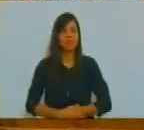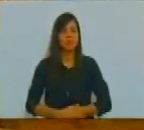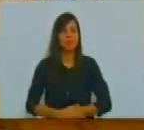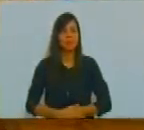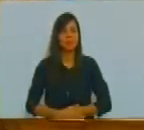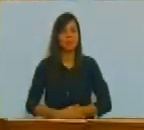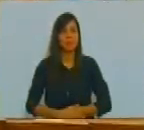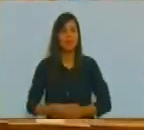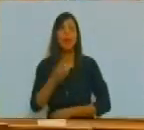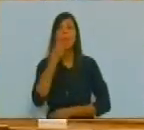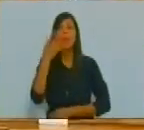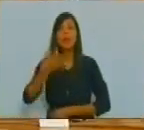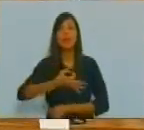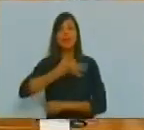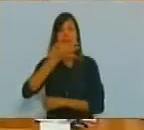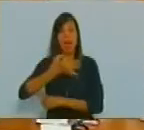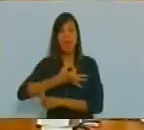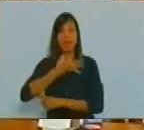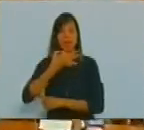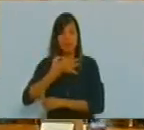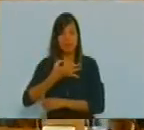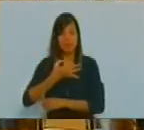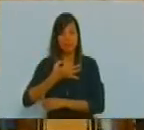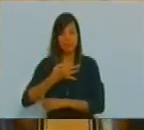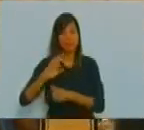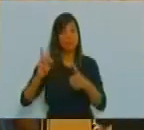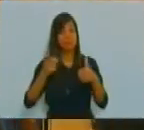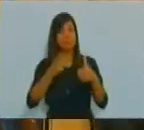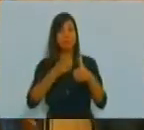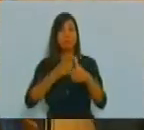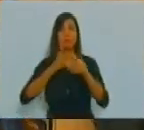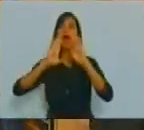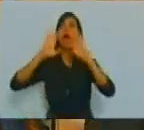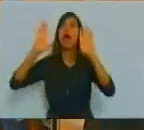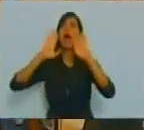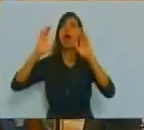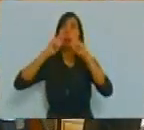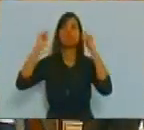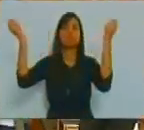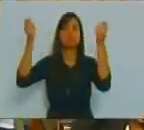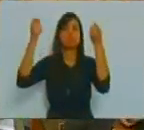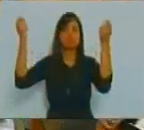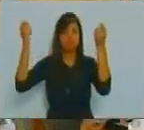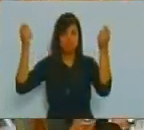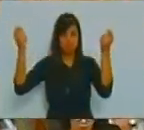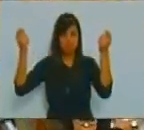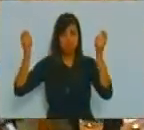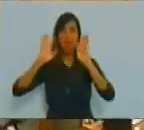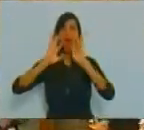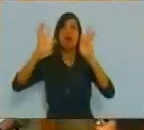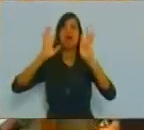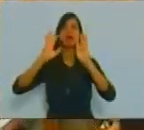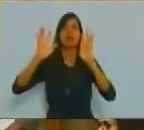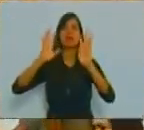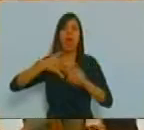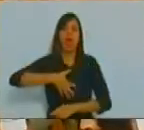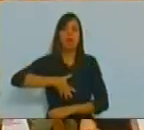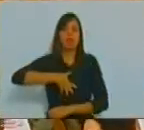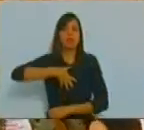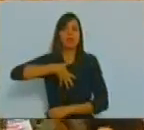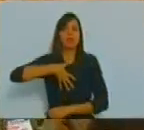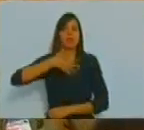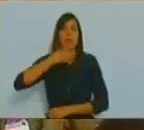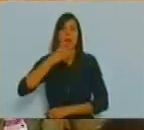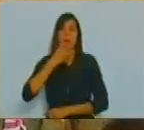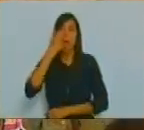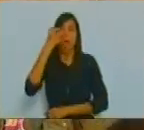bueno buenas tardes primero que nada gritar una consigna que tenemos en la brigada